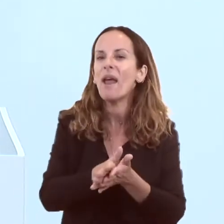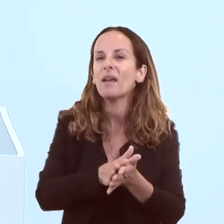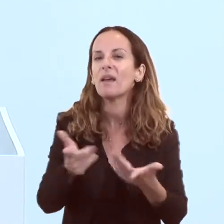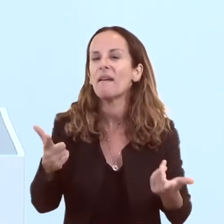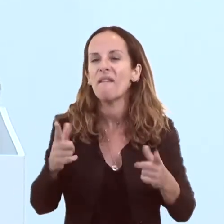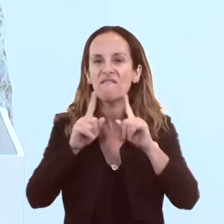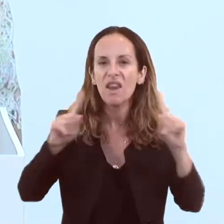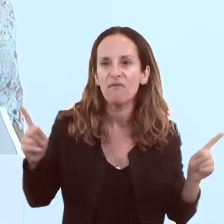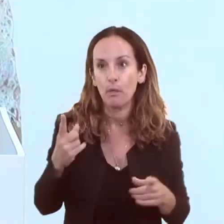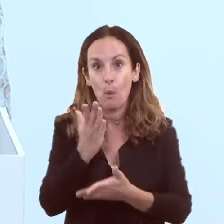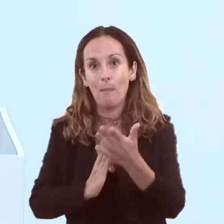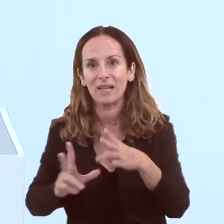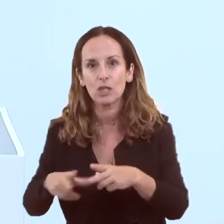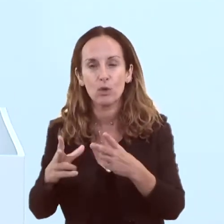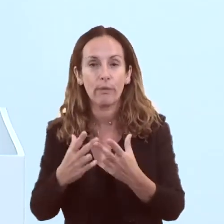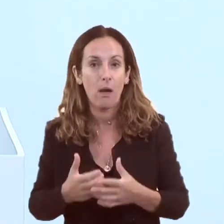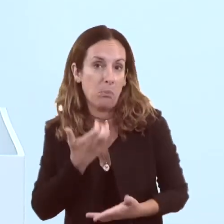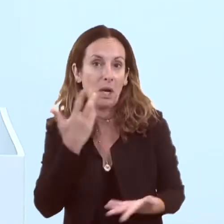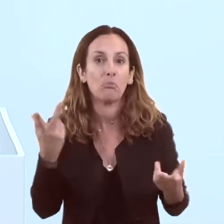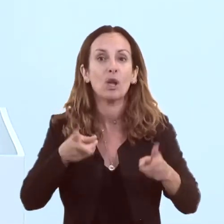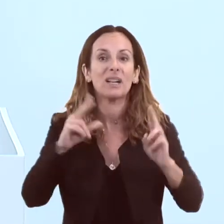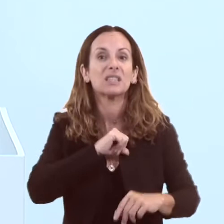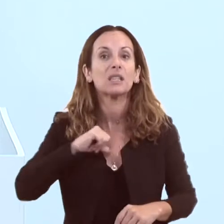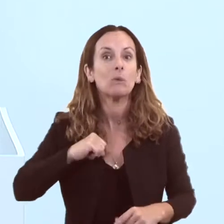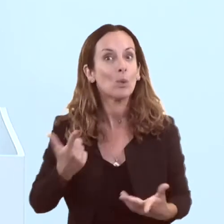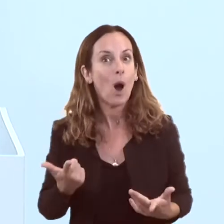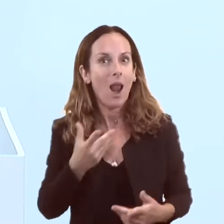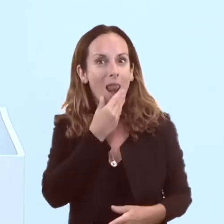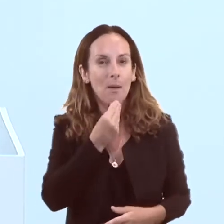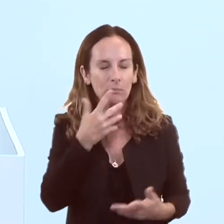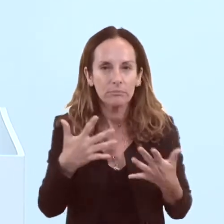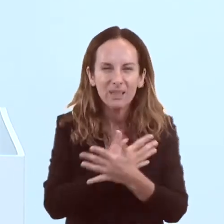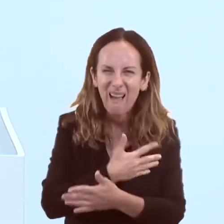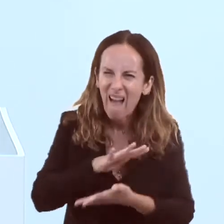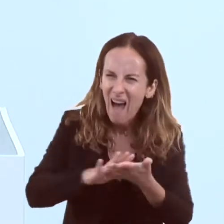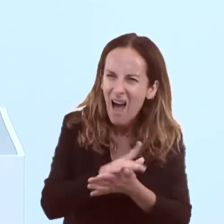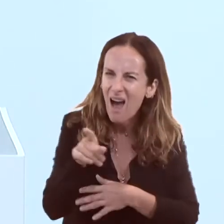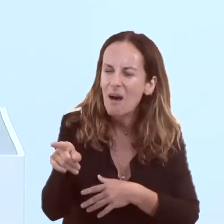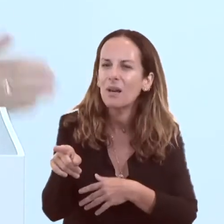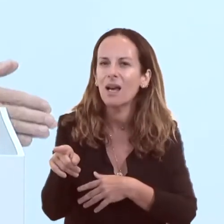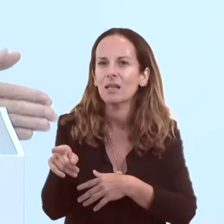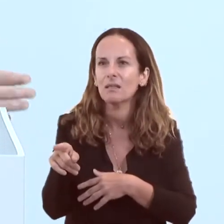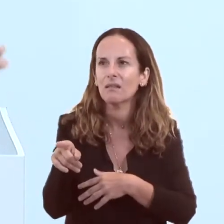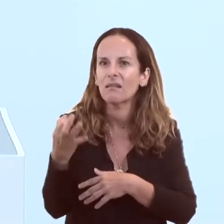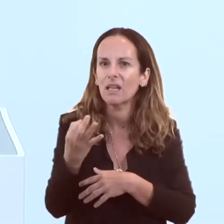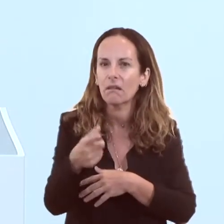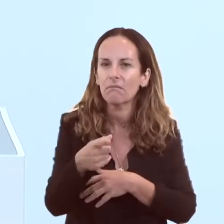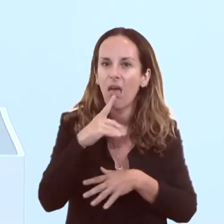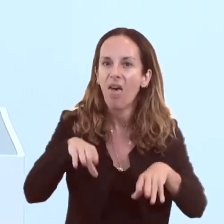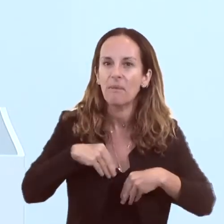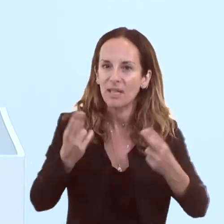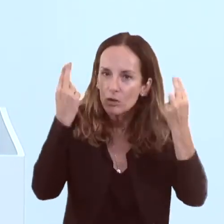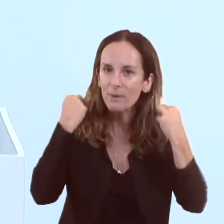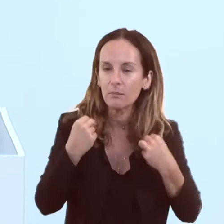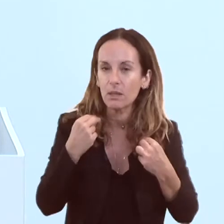o sea para cuando se habla de libertad individual para hablar de la libertad de aceptar el sometimiento es decir bueno